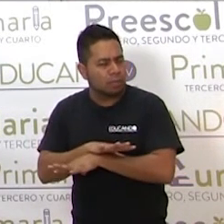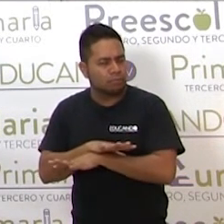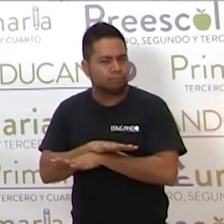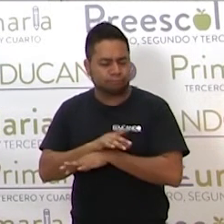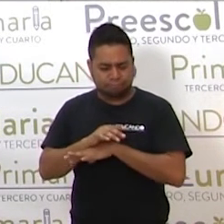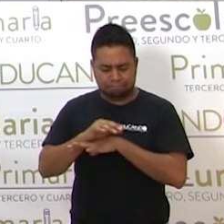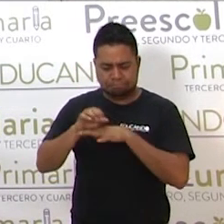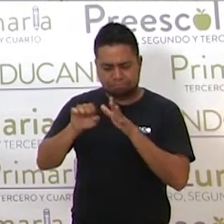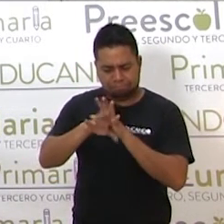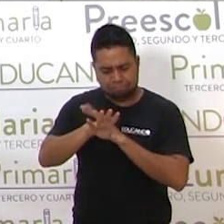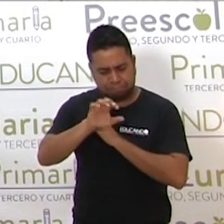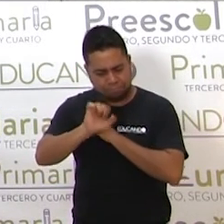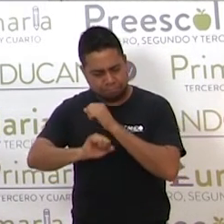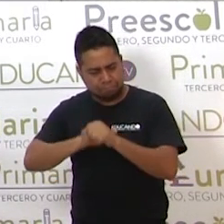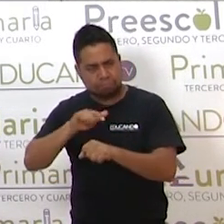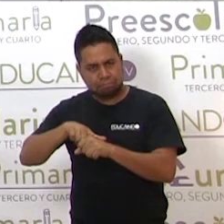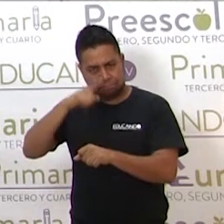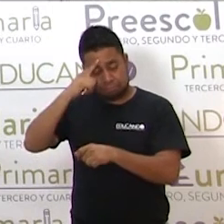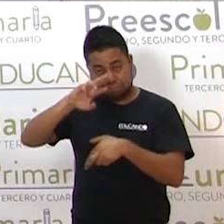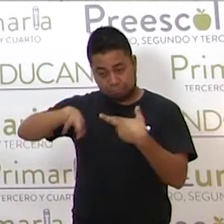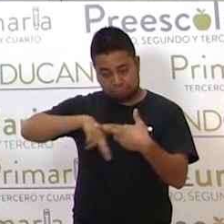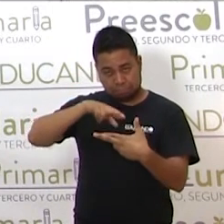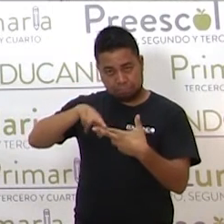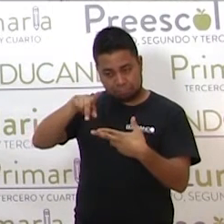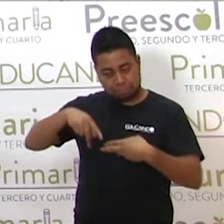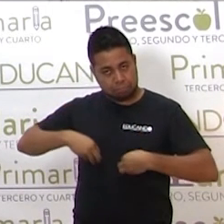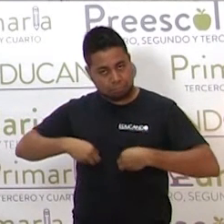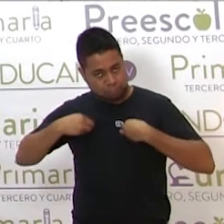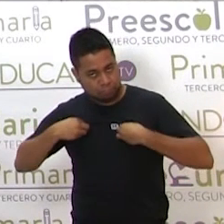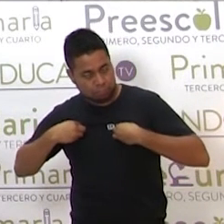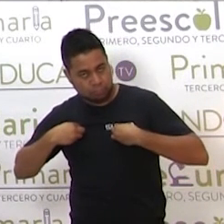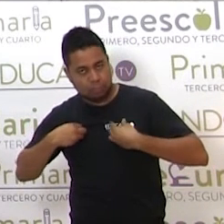un animal de la región donde ustedes vivan.